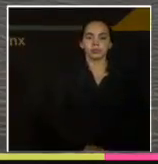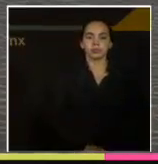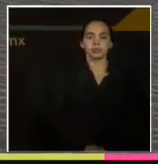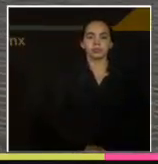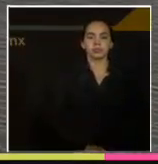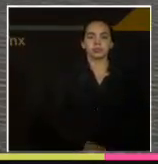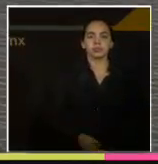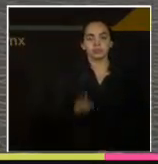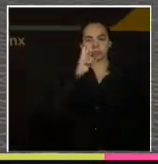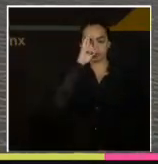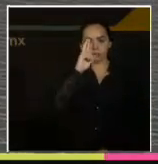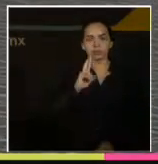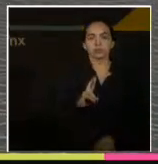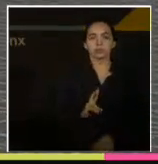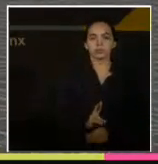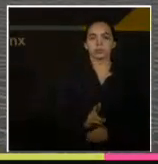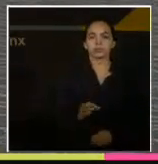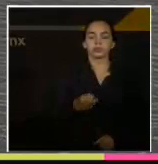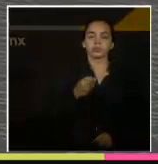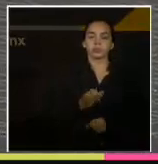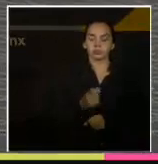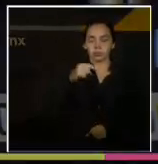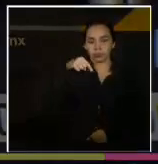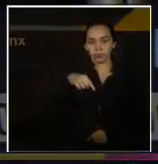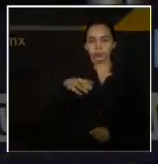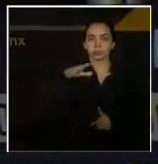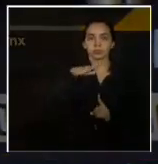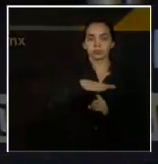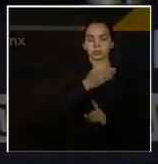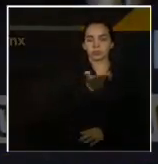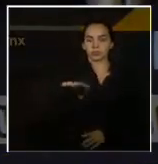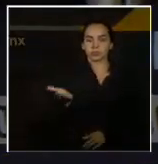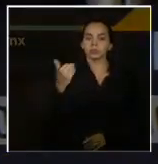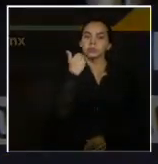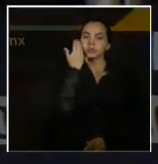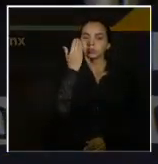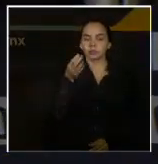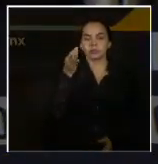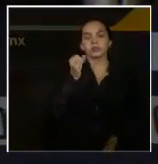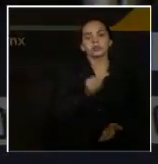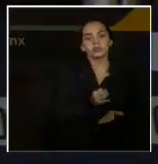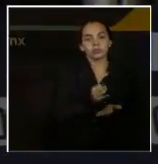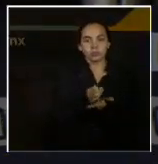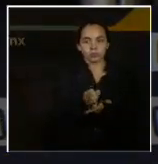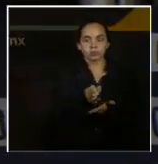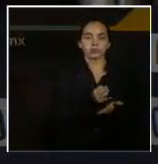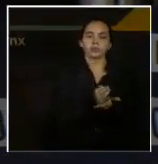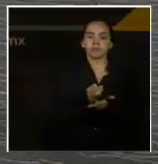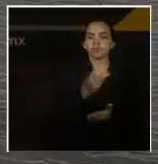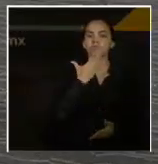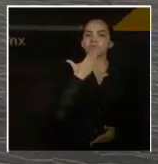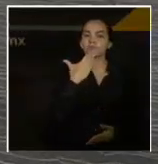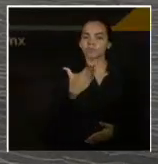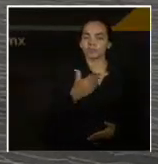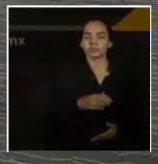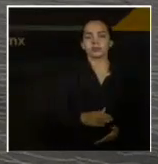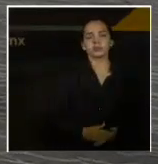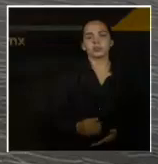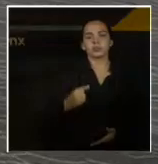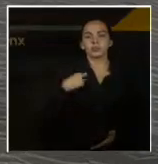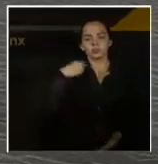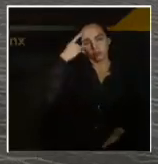Con responsabilidad he asumido esa tarea porque ustedes quieren decidir y quieren decidir bien. Confío en